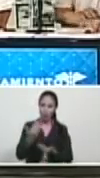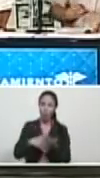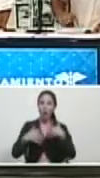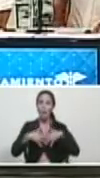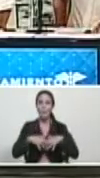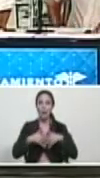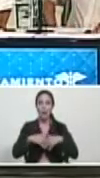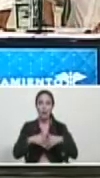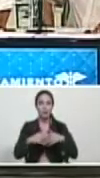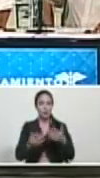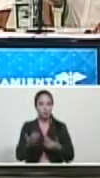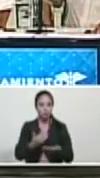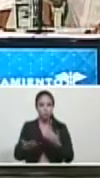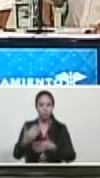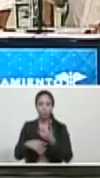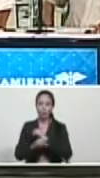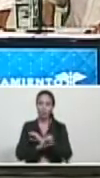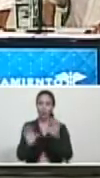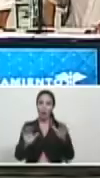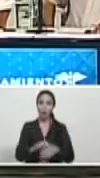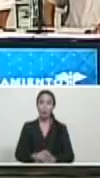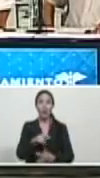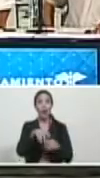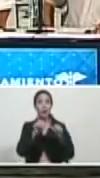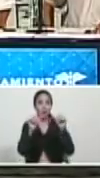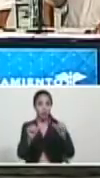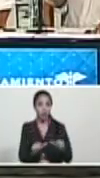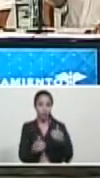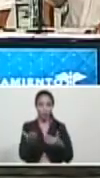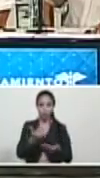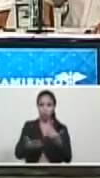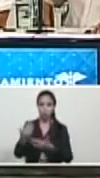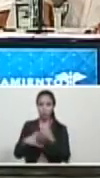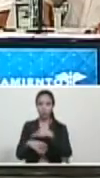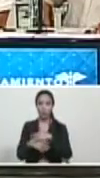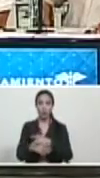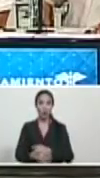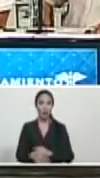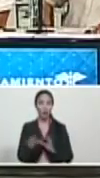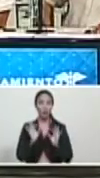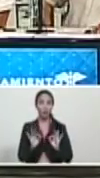capacidad productiva y el sistema para garantizarle al